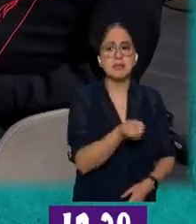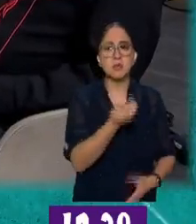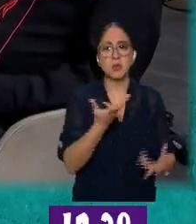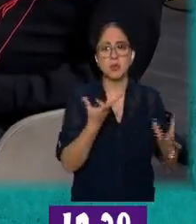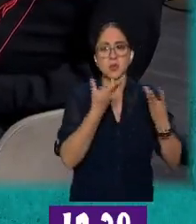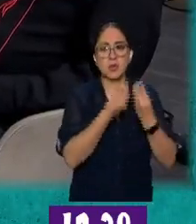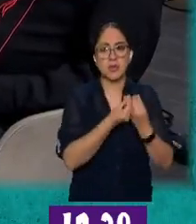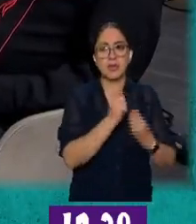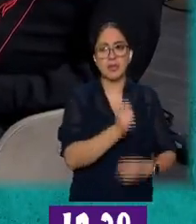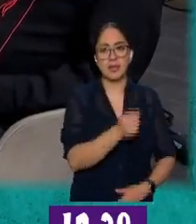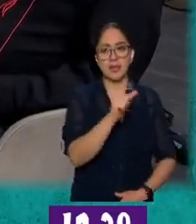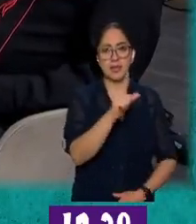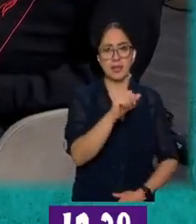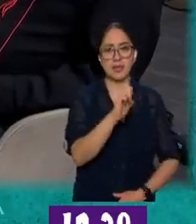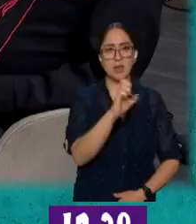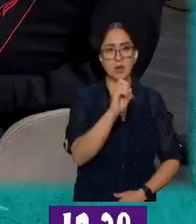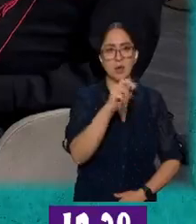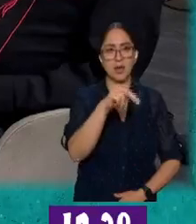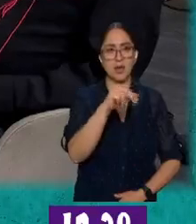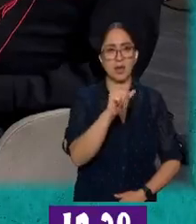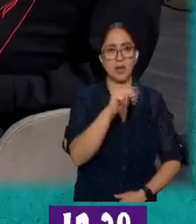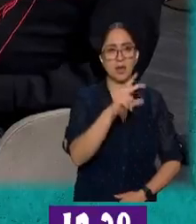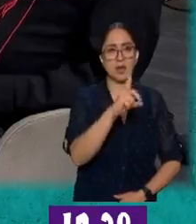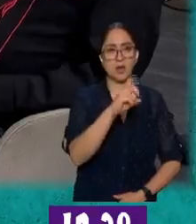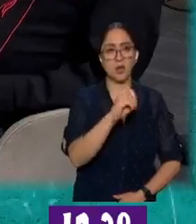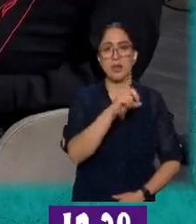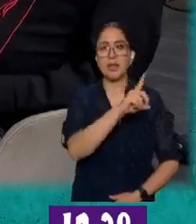Di Lozane. Ay, sí.